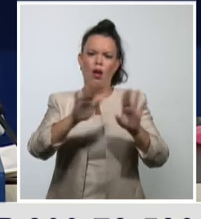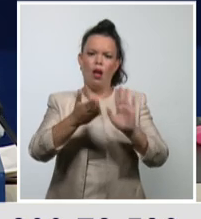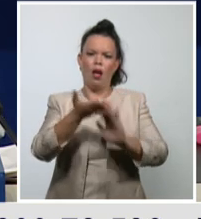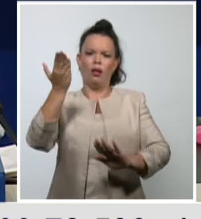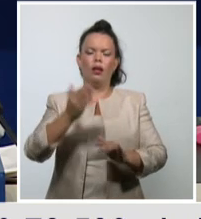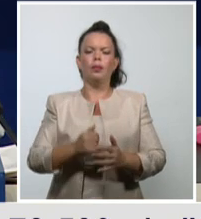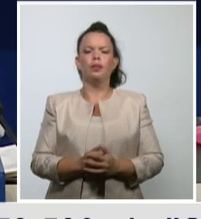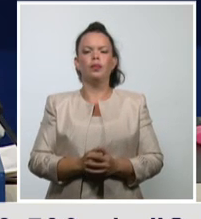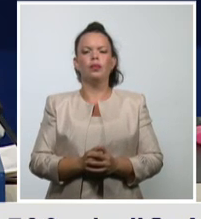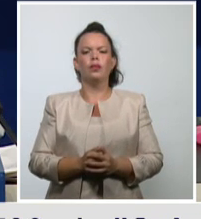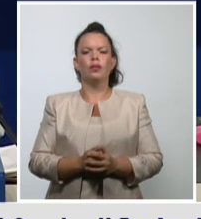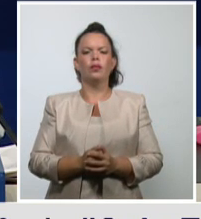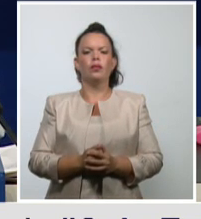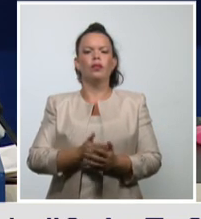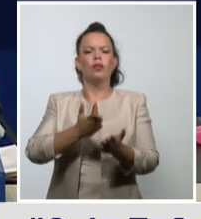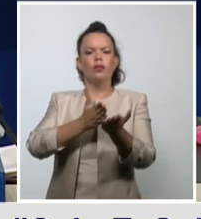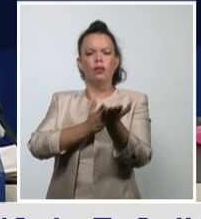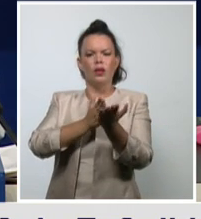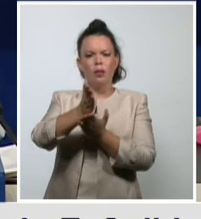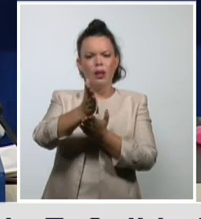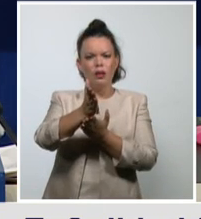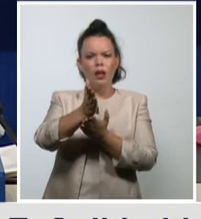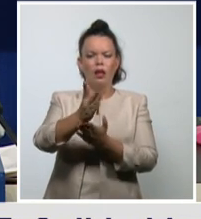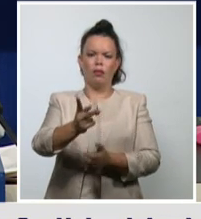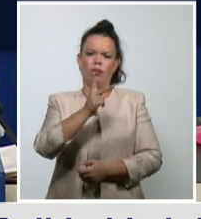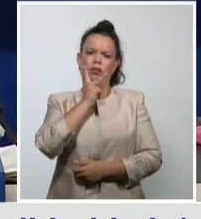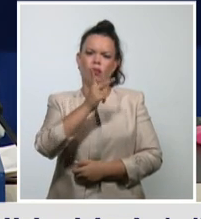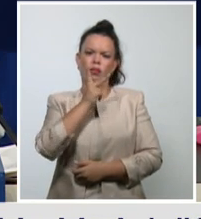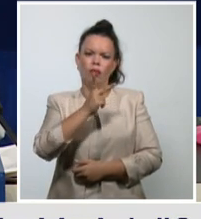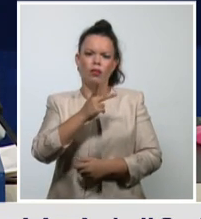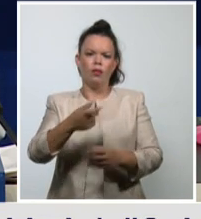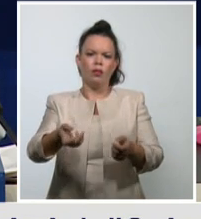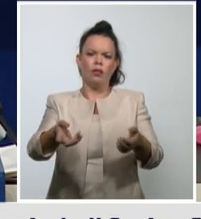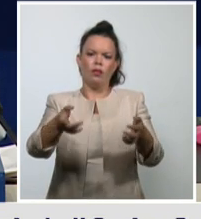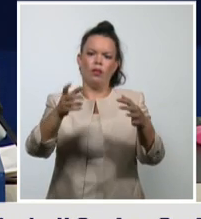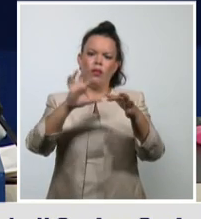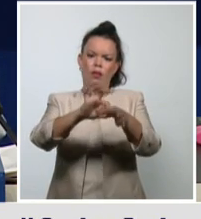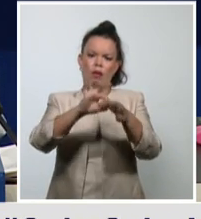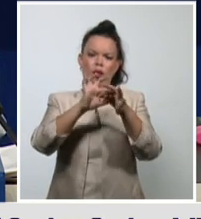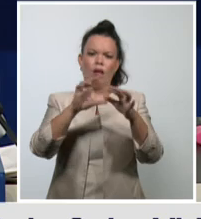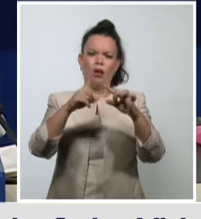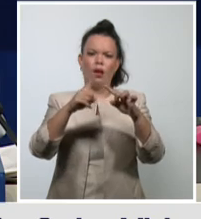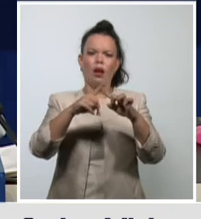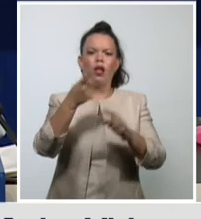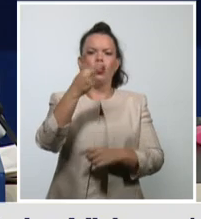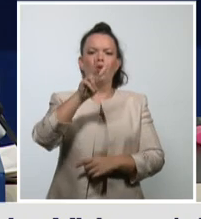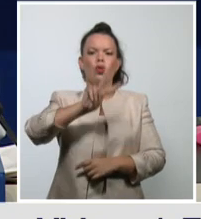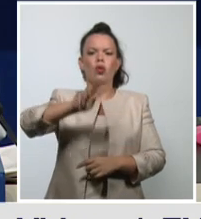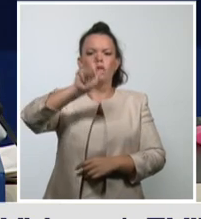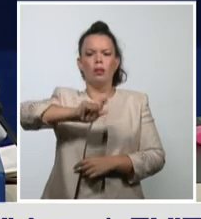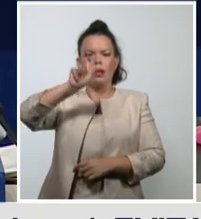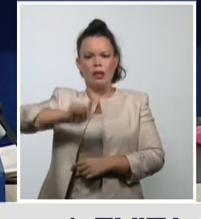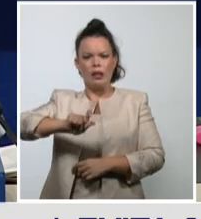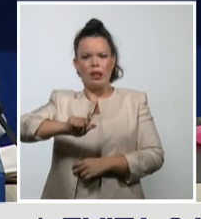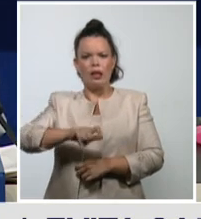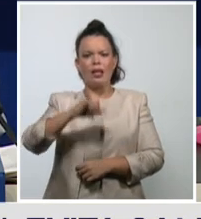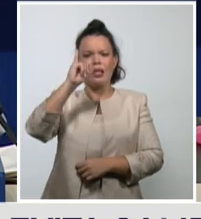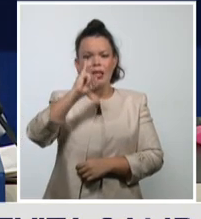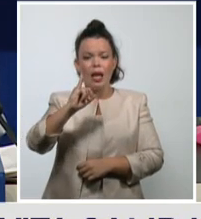Se mantienen en las terapias intensivas un total de 12 pacientes confirmados, 6 críticos y 6